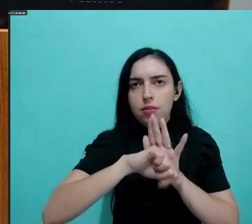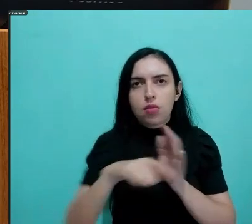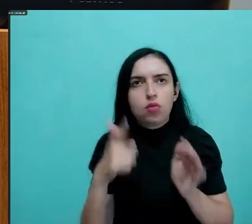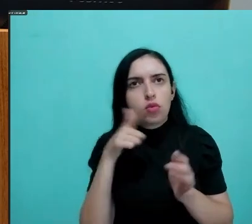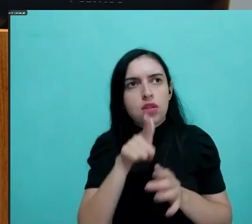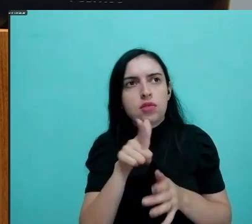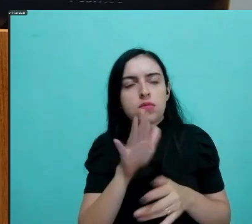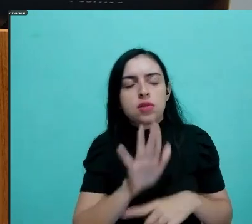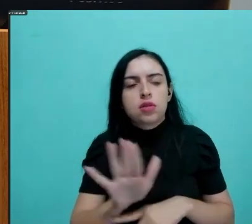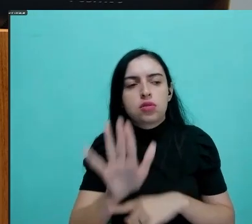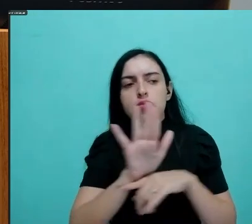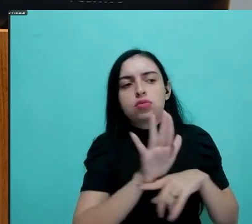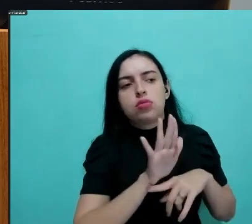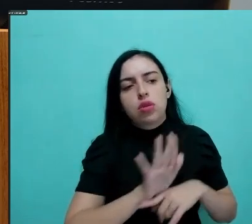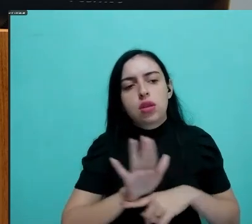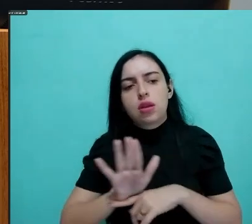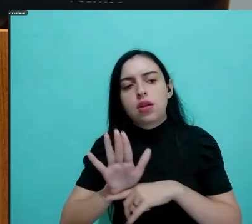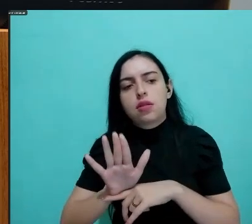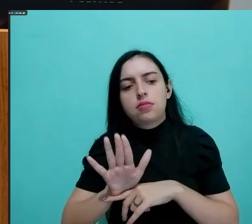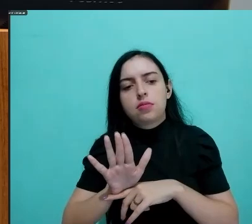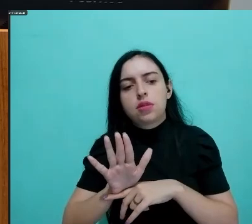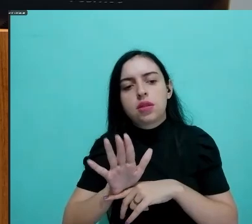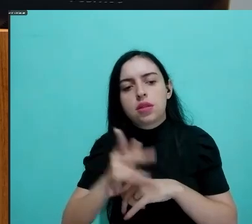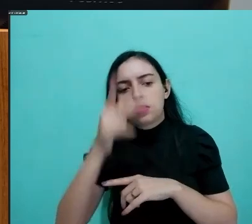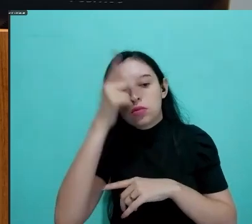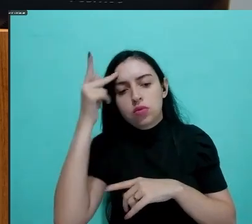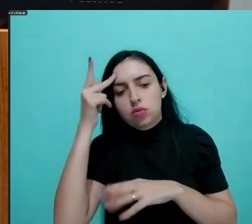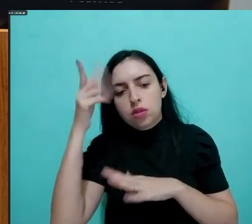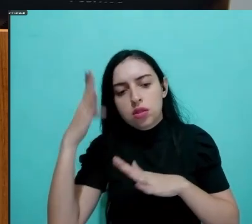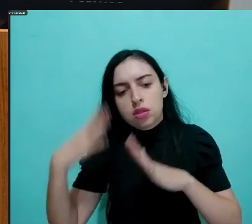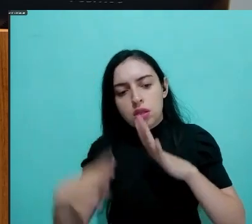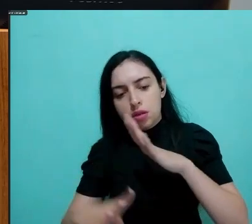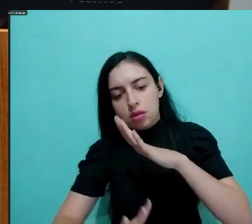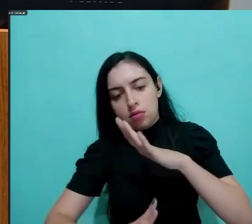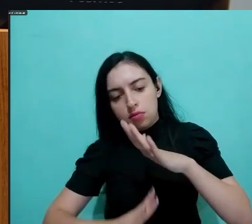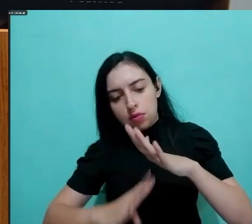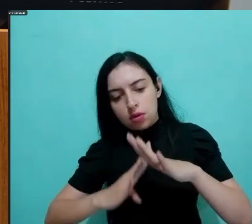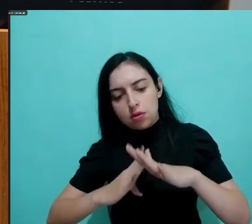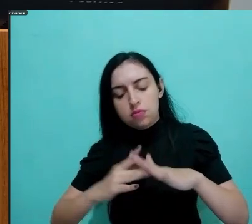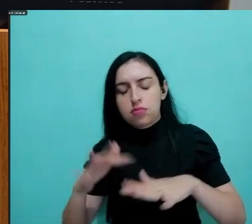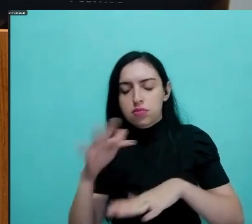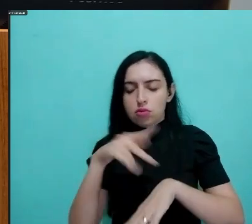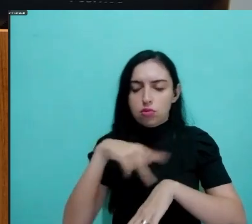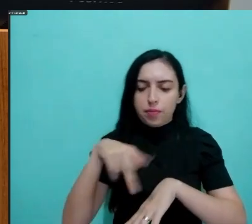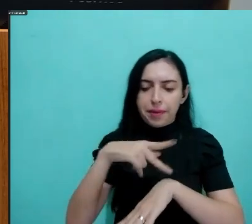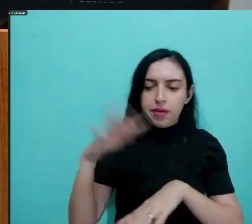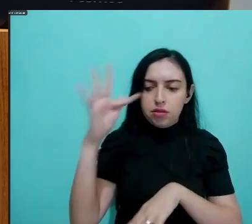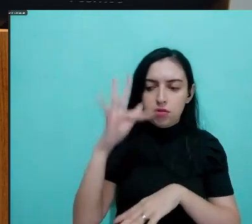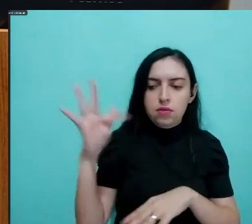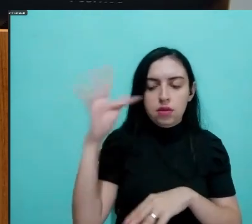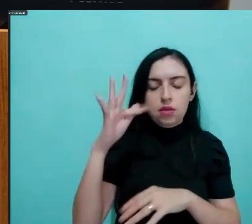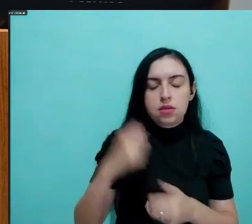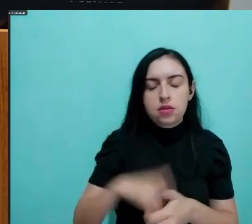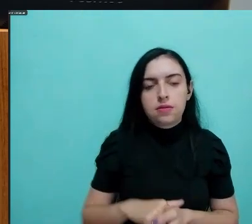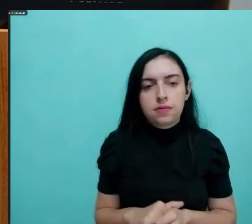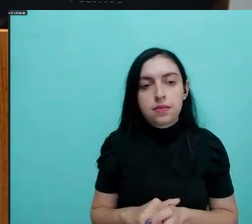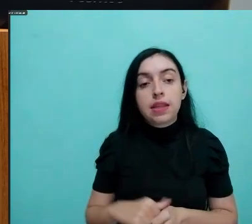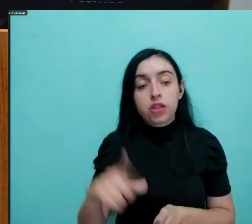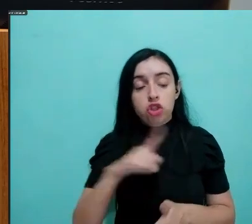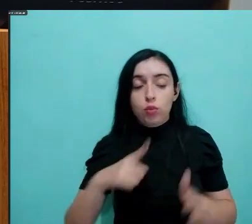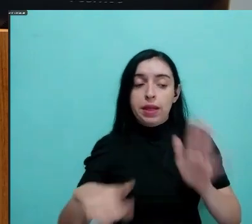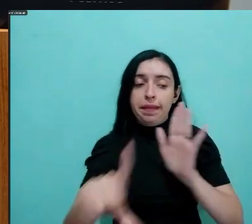ayudar a extranjeros a ingresar al territorio francés. Y había una ley con